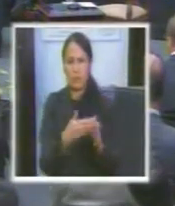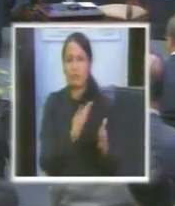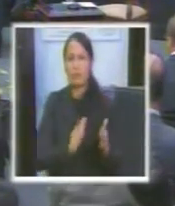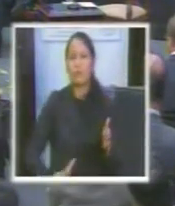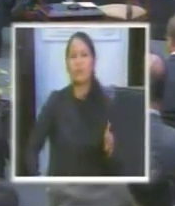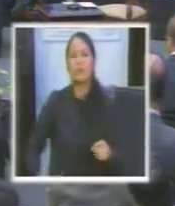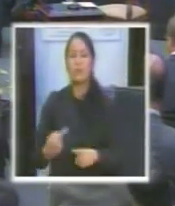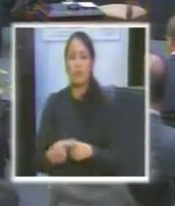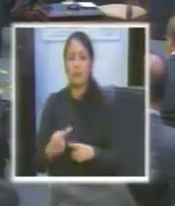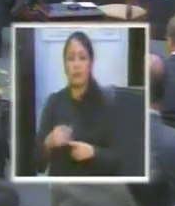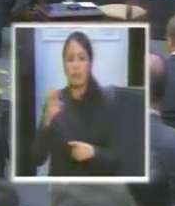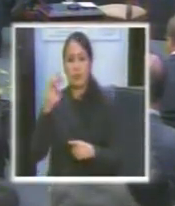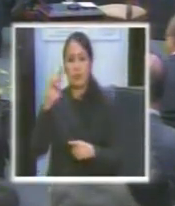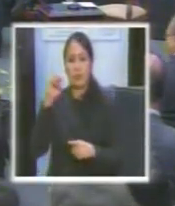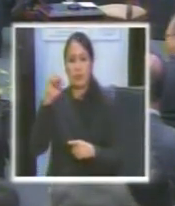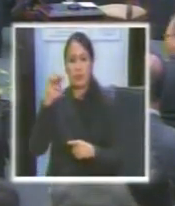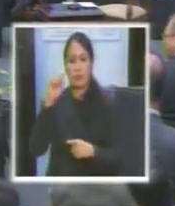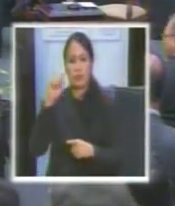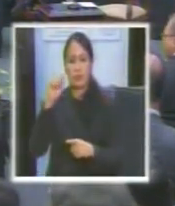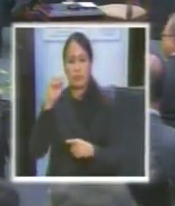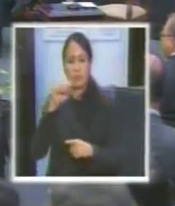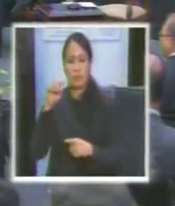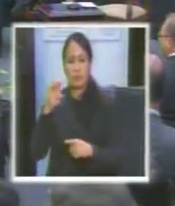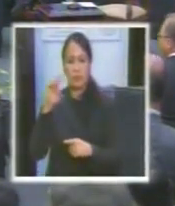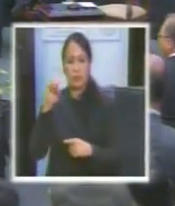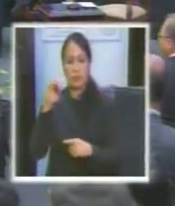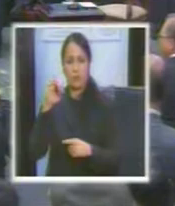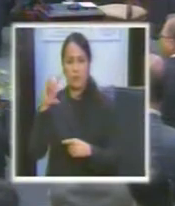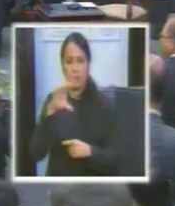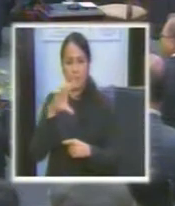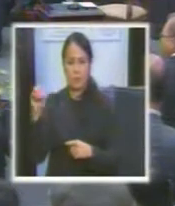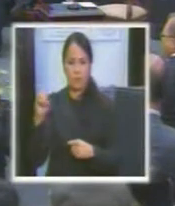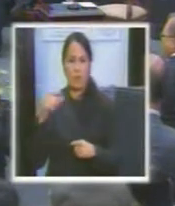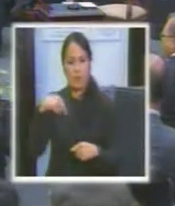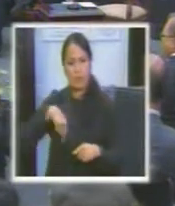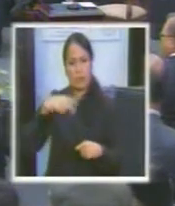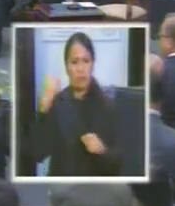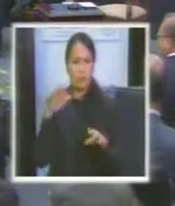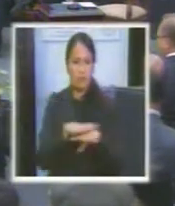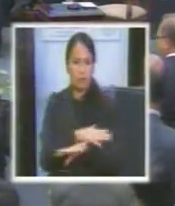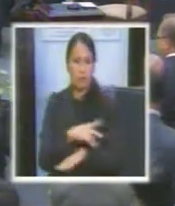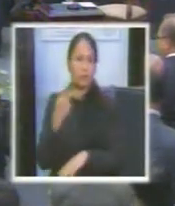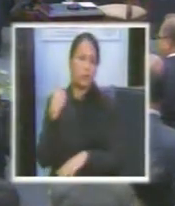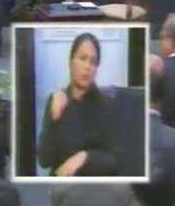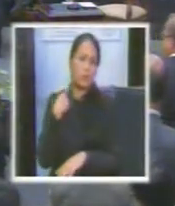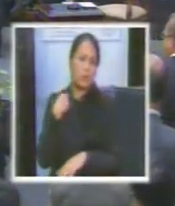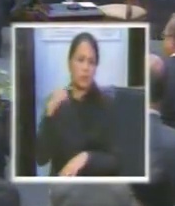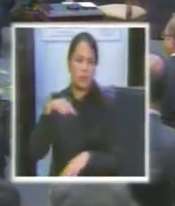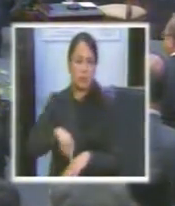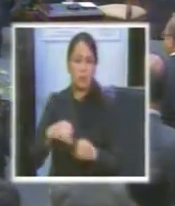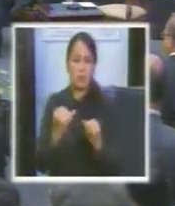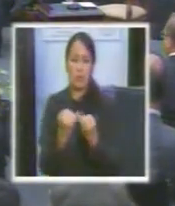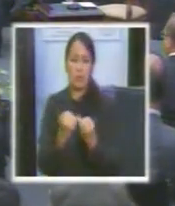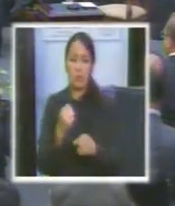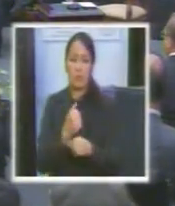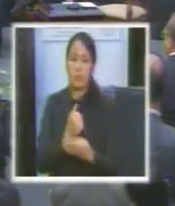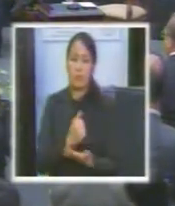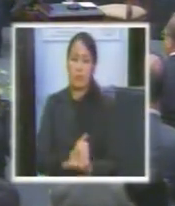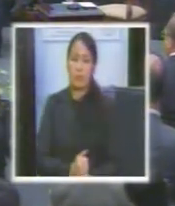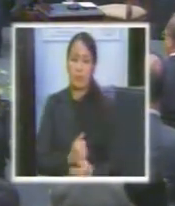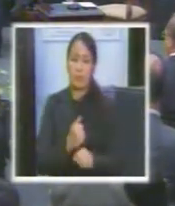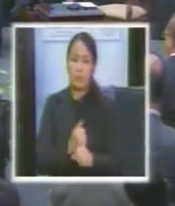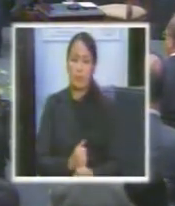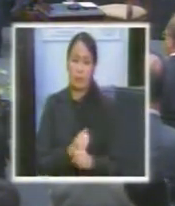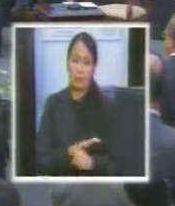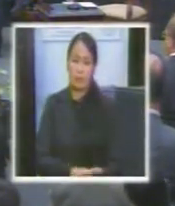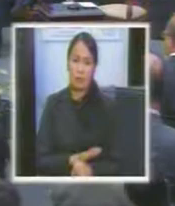Ernesto Zedillo, adecuándose a los tiempos políticos del cambio seccional en México. Las presiones de las ONGs mexicanas y